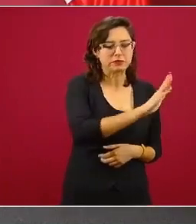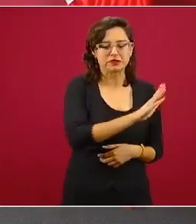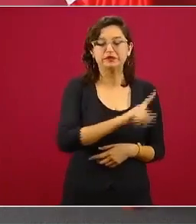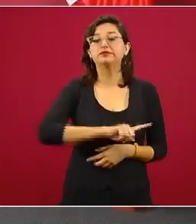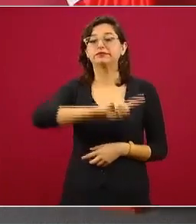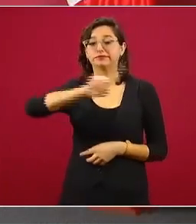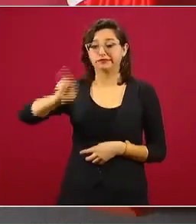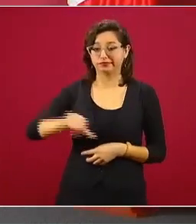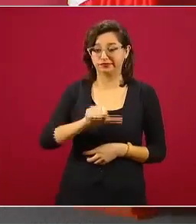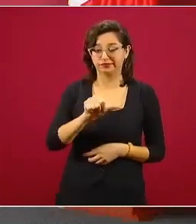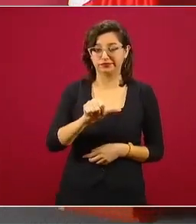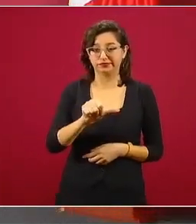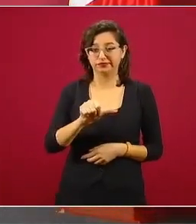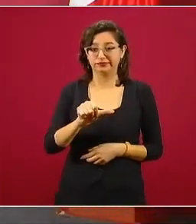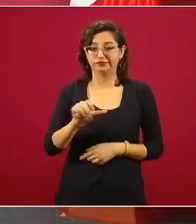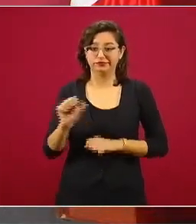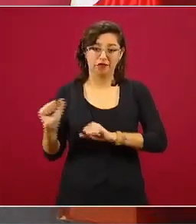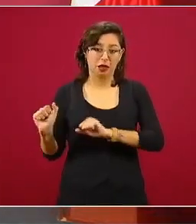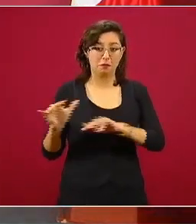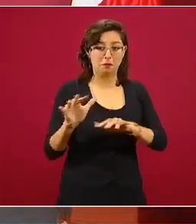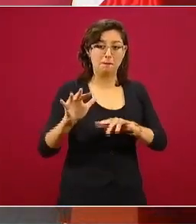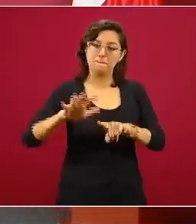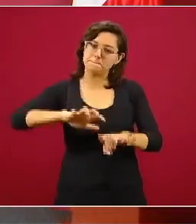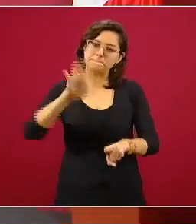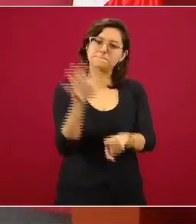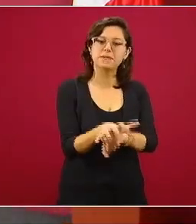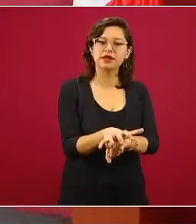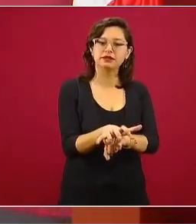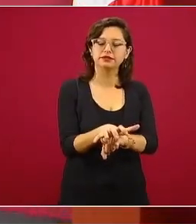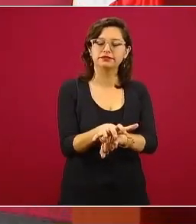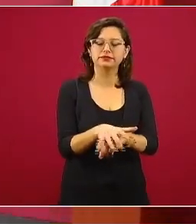de esos delincuentes.